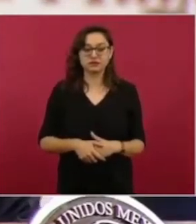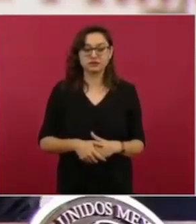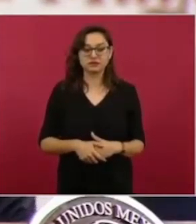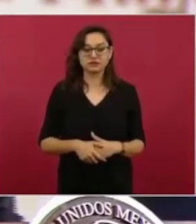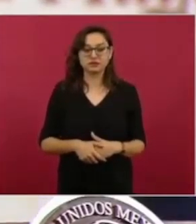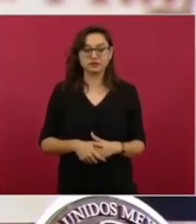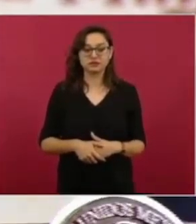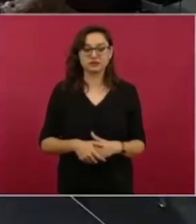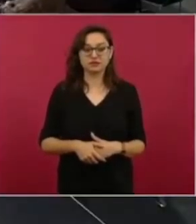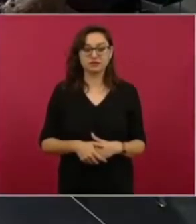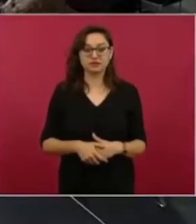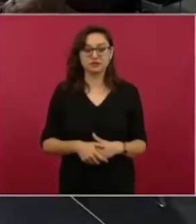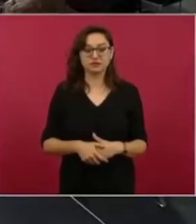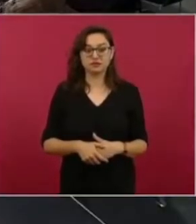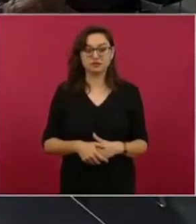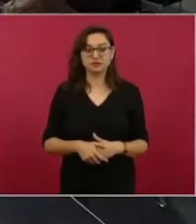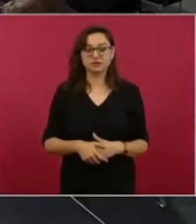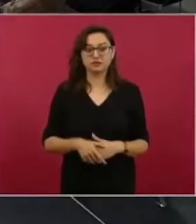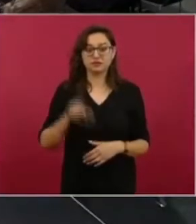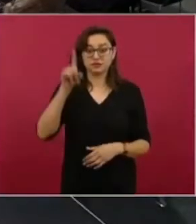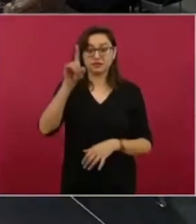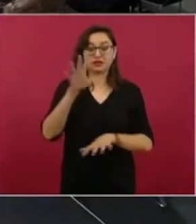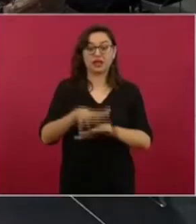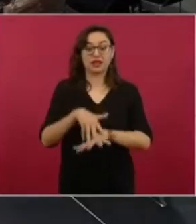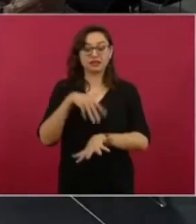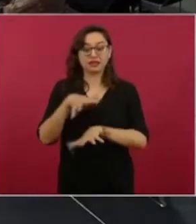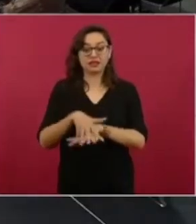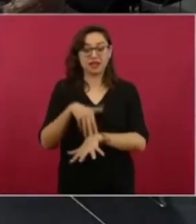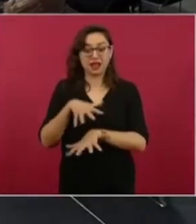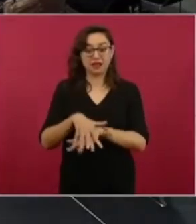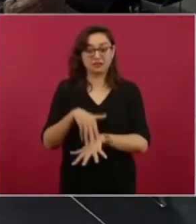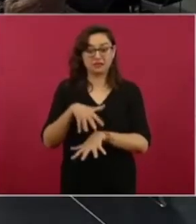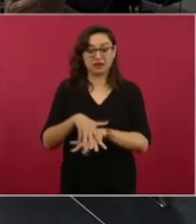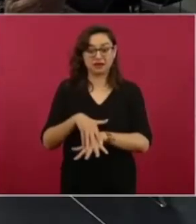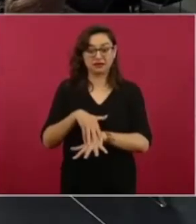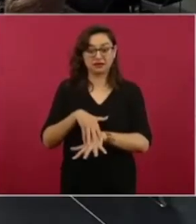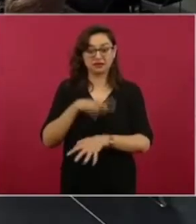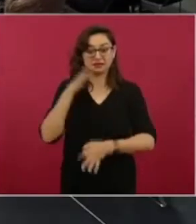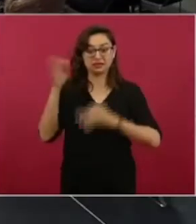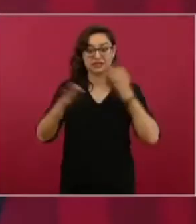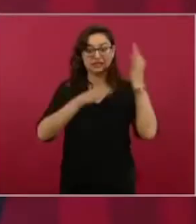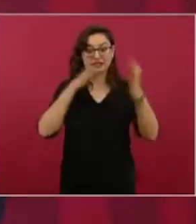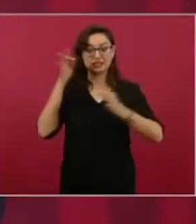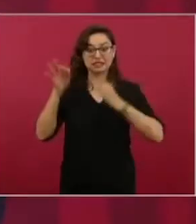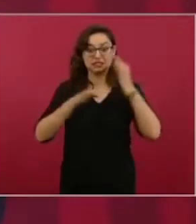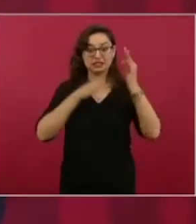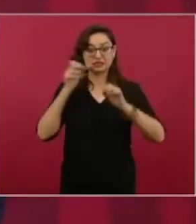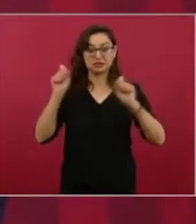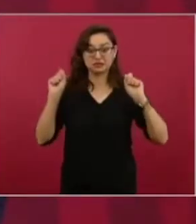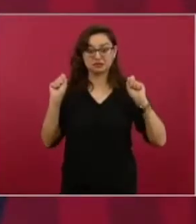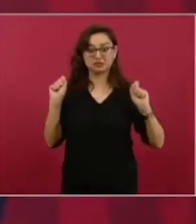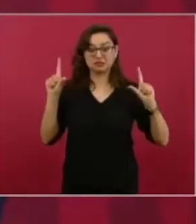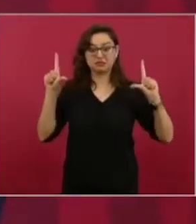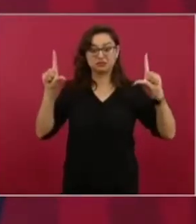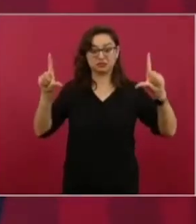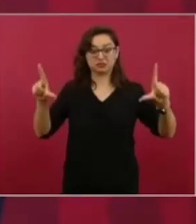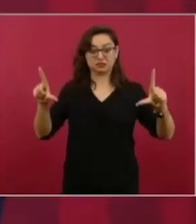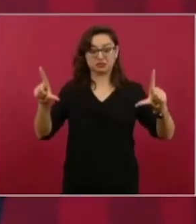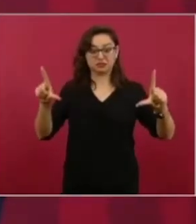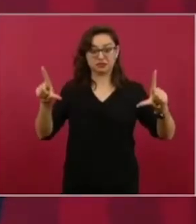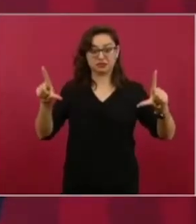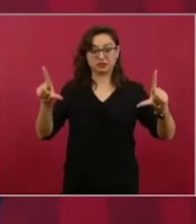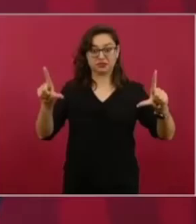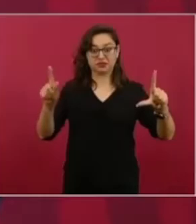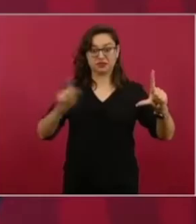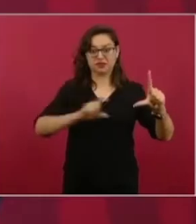acuerdan que pusieron allá en Tlalpan un anuncio en una pared